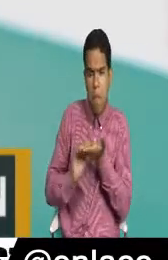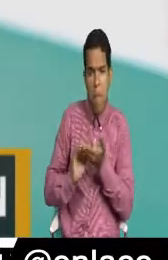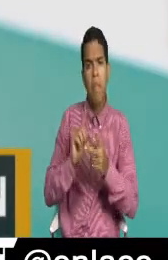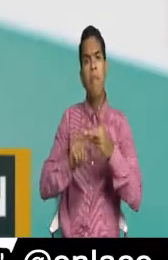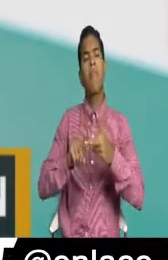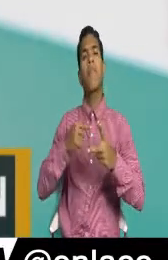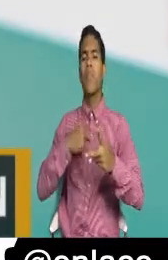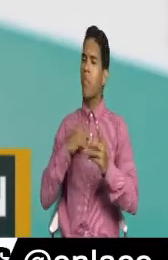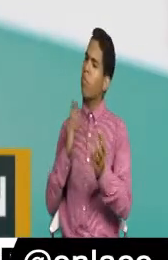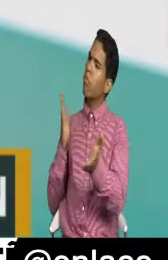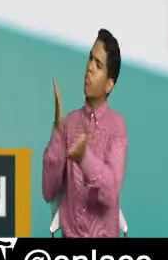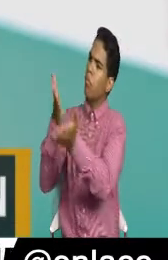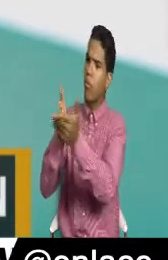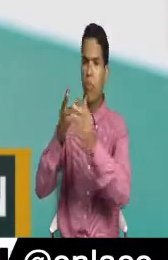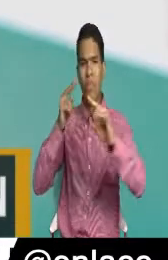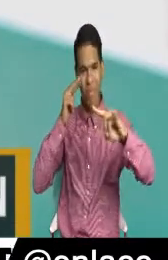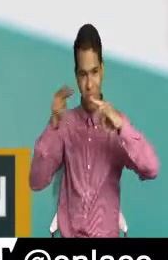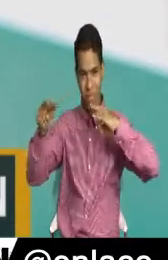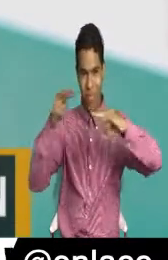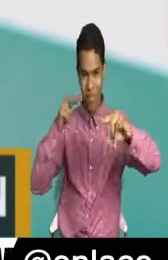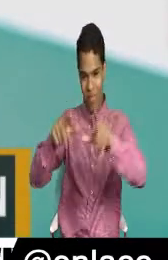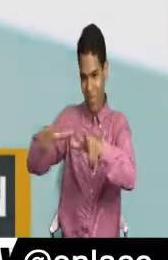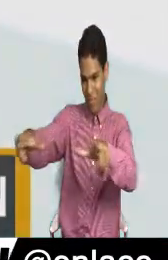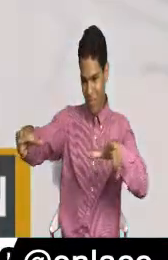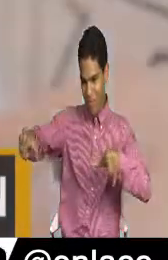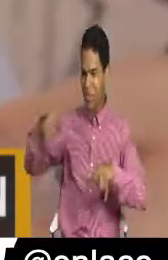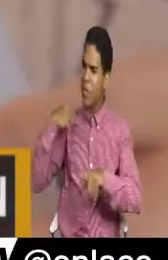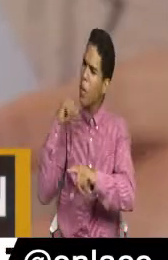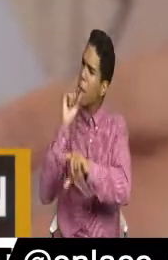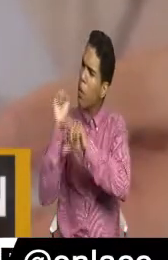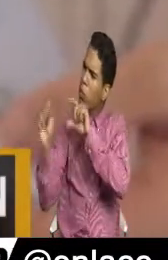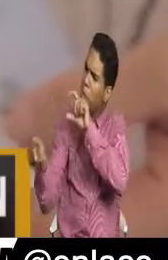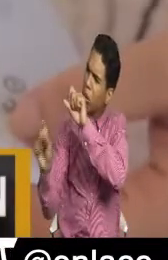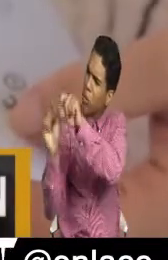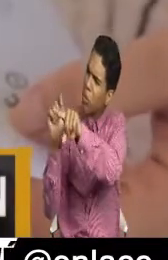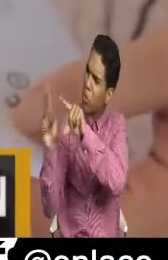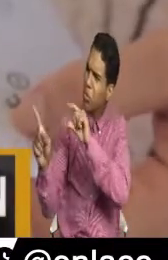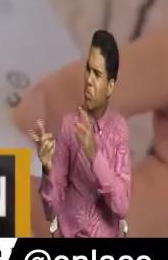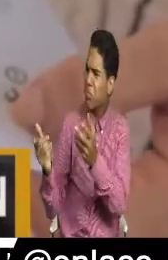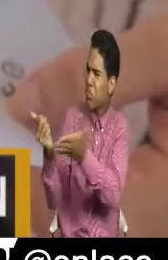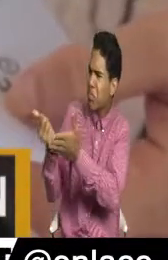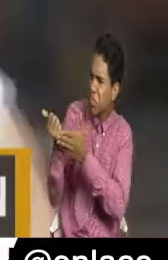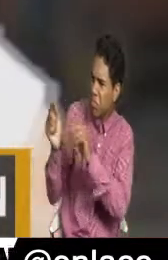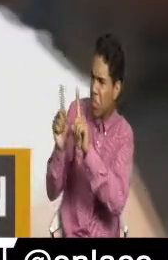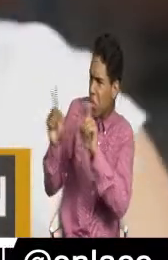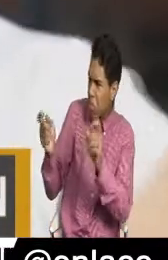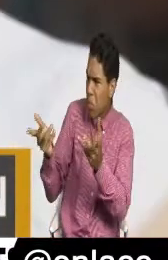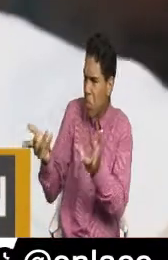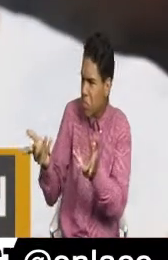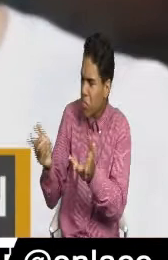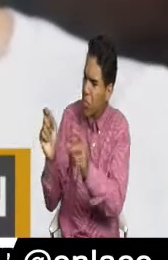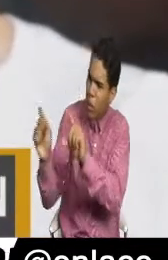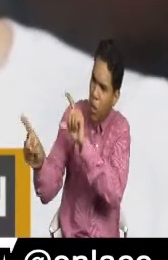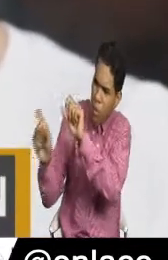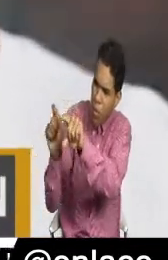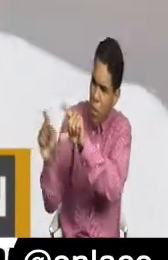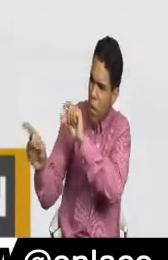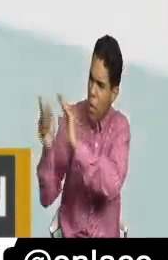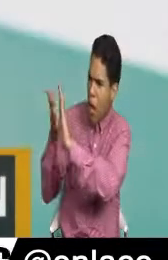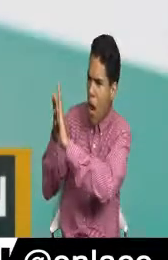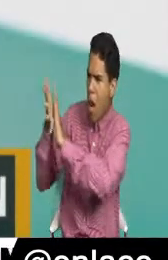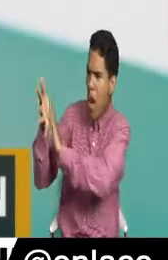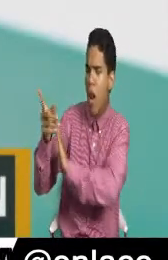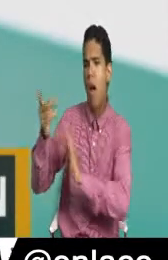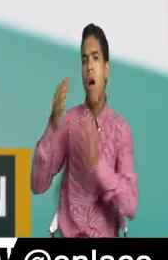acercarme a la personería y pues para averiguar si en qué podían ellos ayudarnos, y pues afortunadamente nos